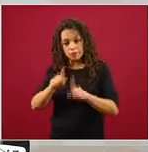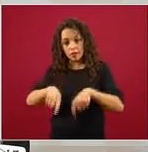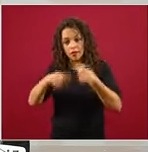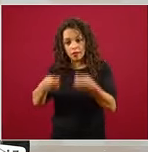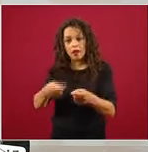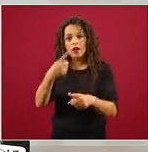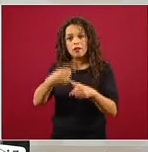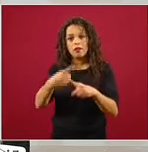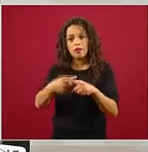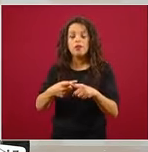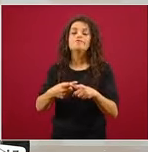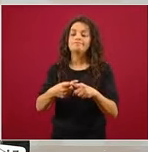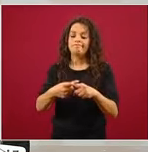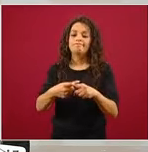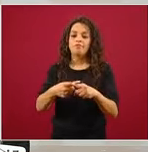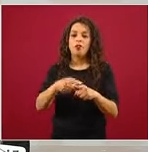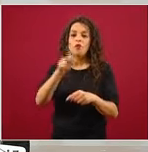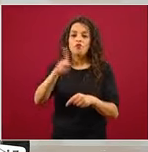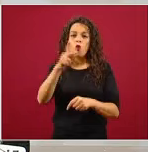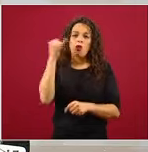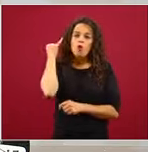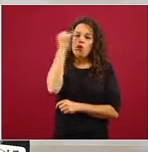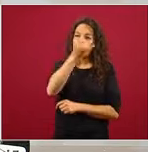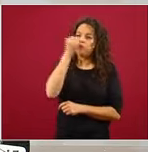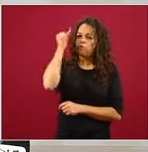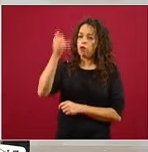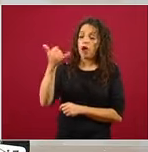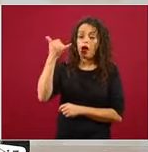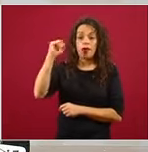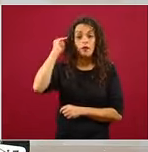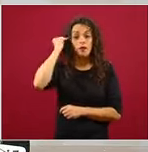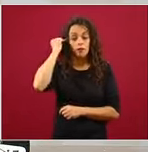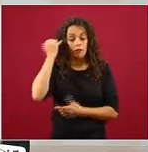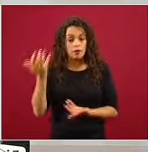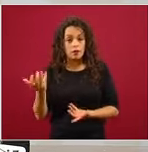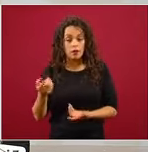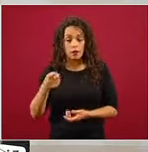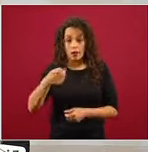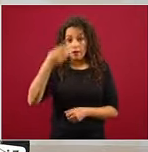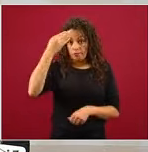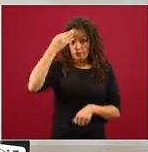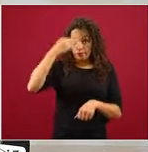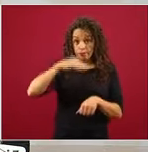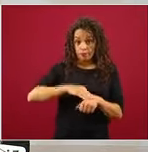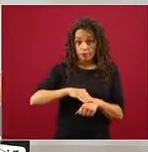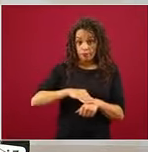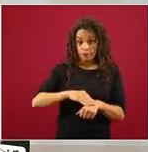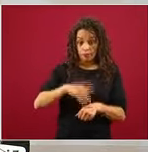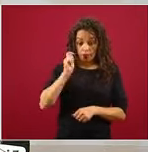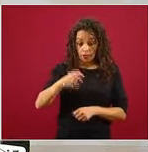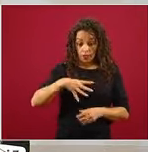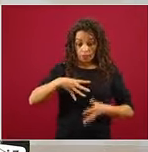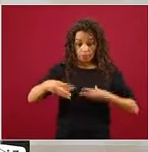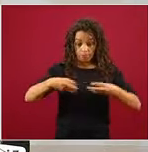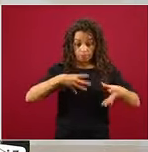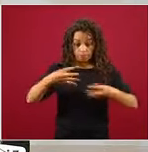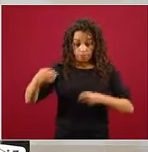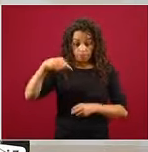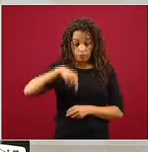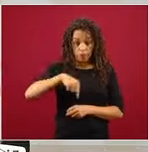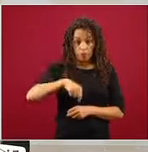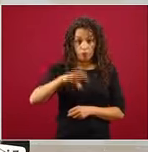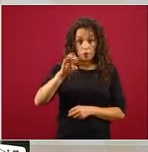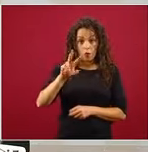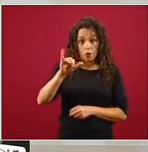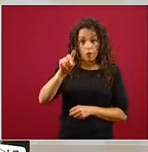las regiones rurales. Recordar que la epidemia de COVID en México llegó principalmente a las ciudades